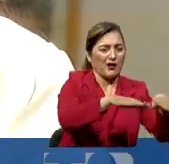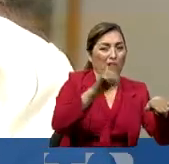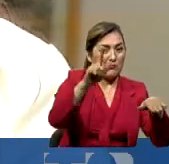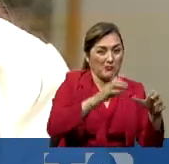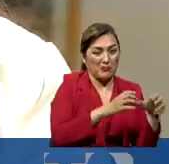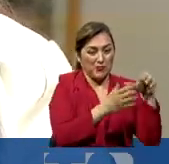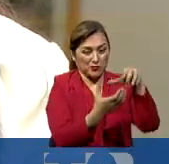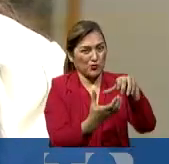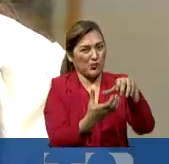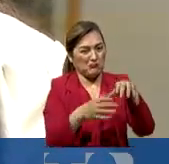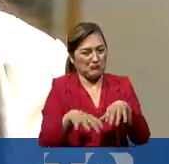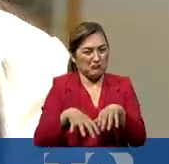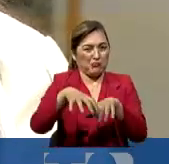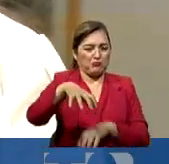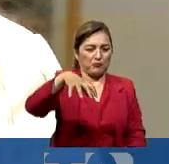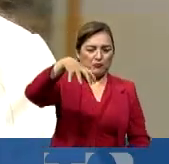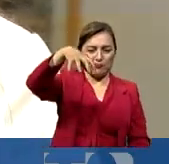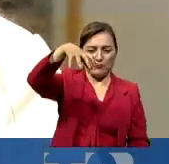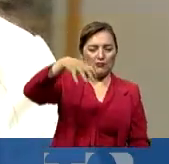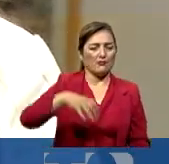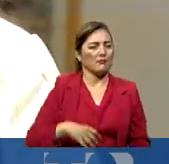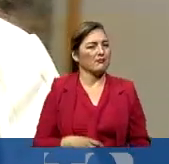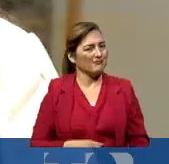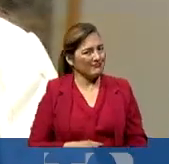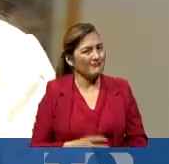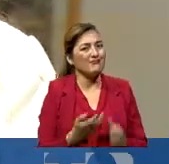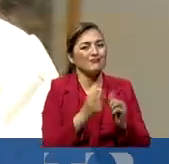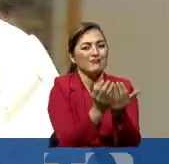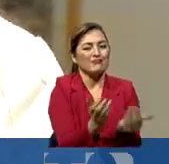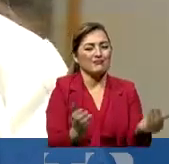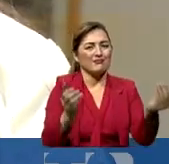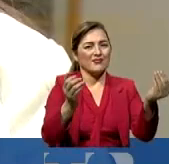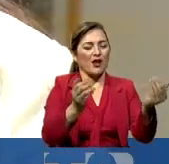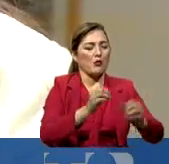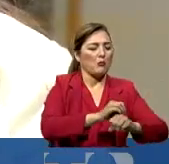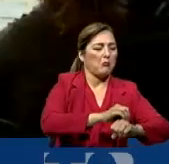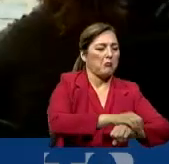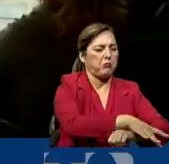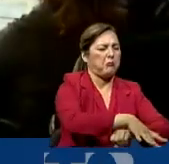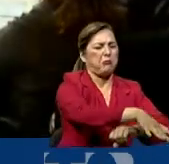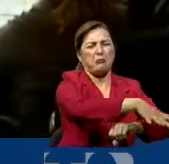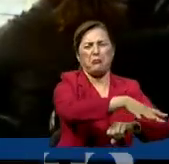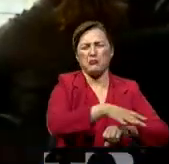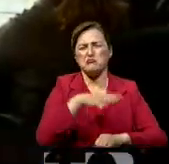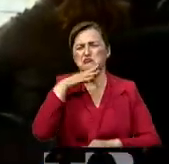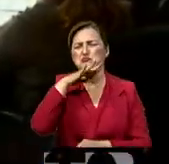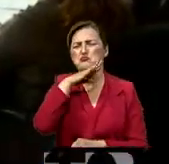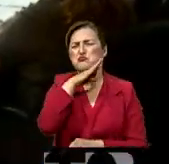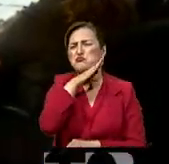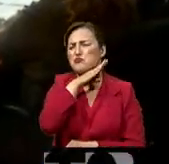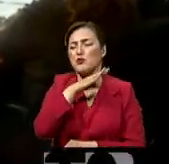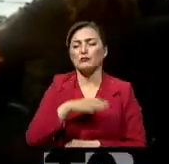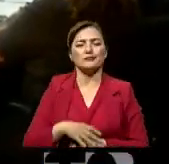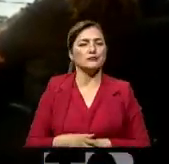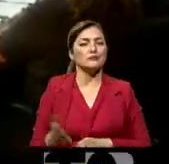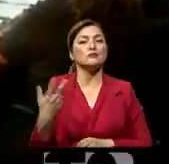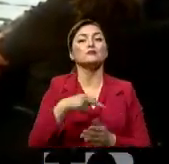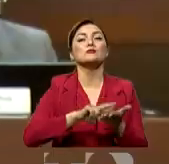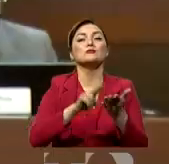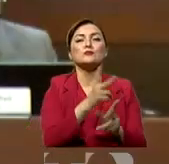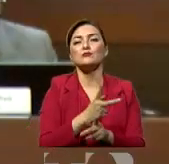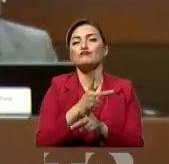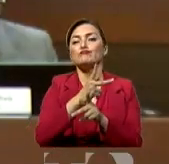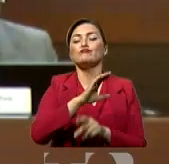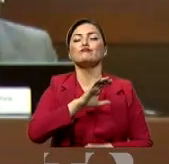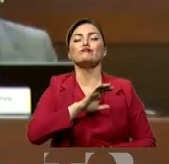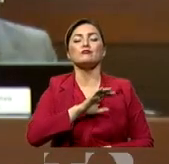que debería estar funcionando ya tiene filtraciones porque no se hizo adecuadamente. Durante la sesión del Consejo Metropolitano de este martes,